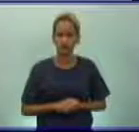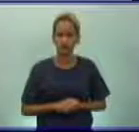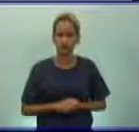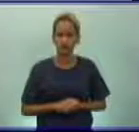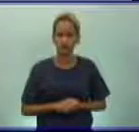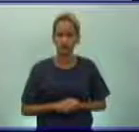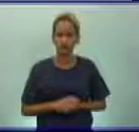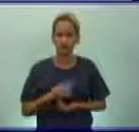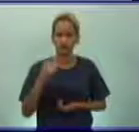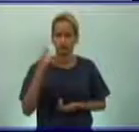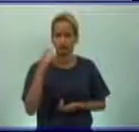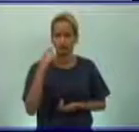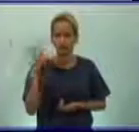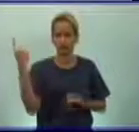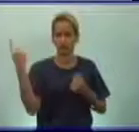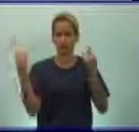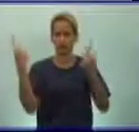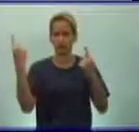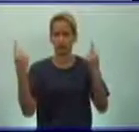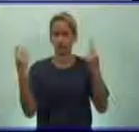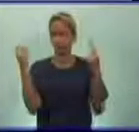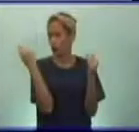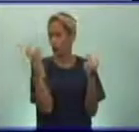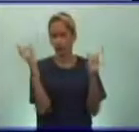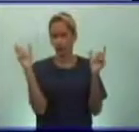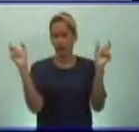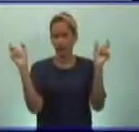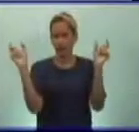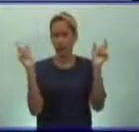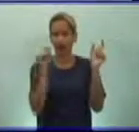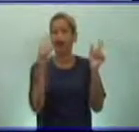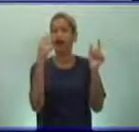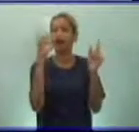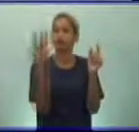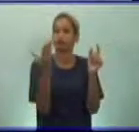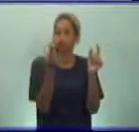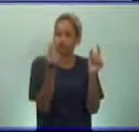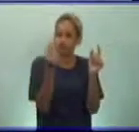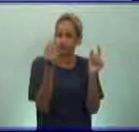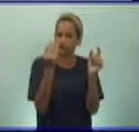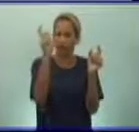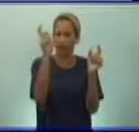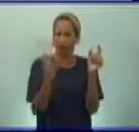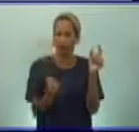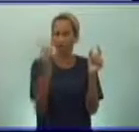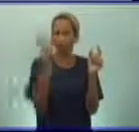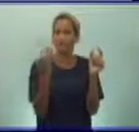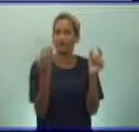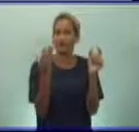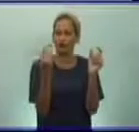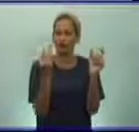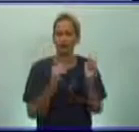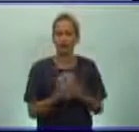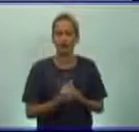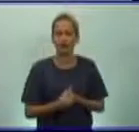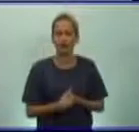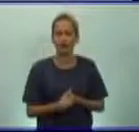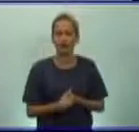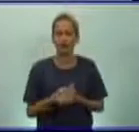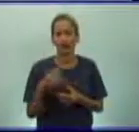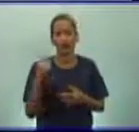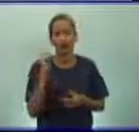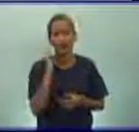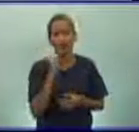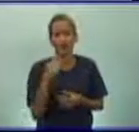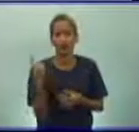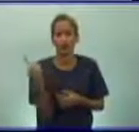Y esdrújula, que también había una, vívida. El resto son palabras monosílabas,